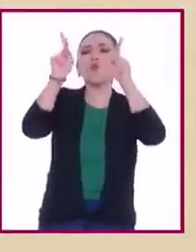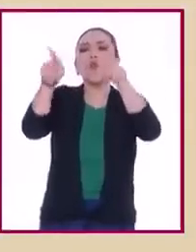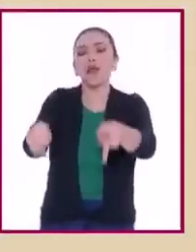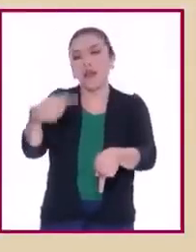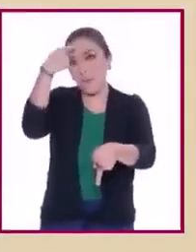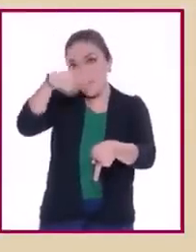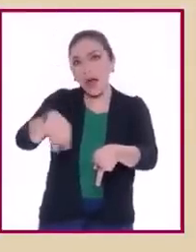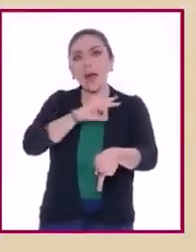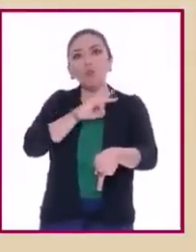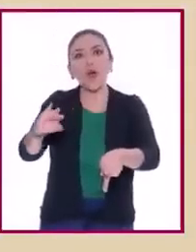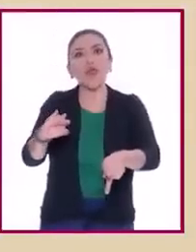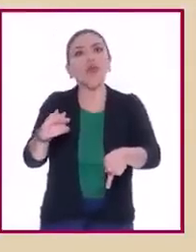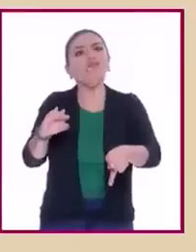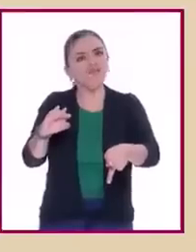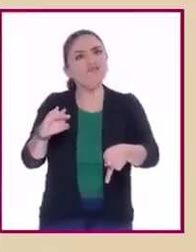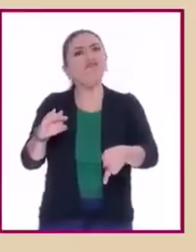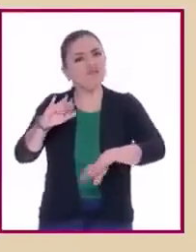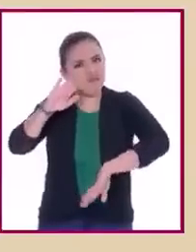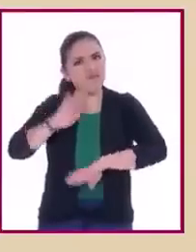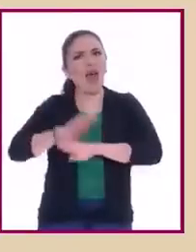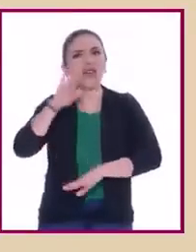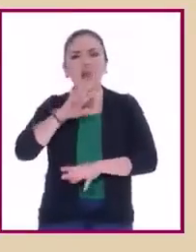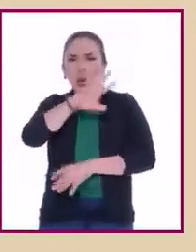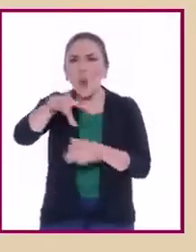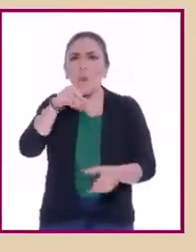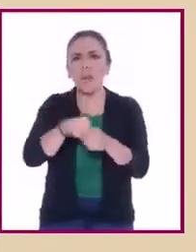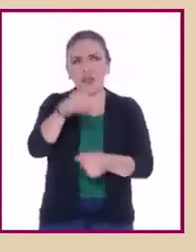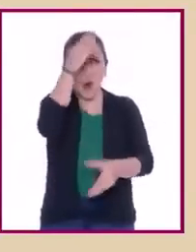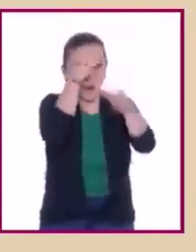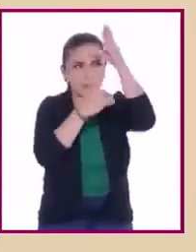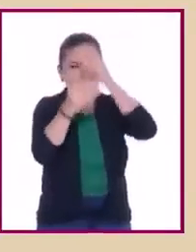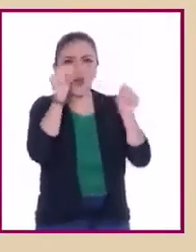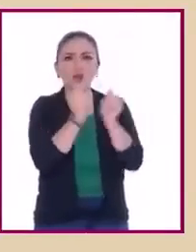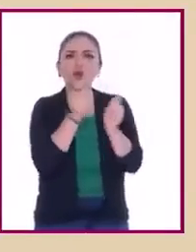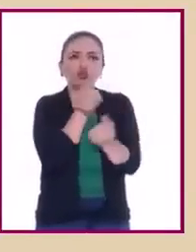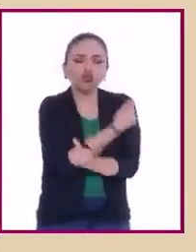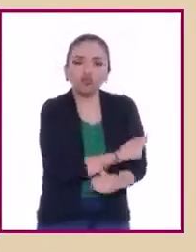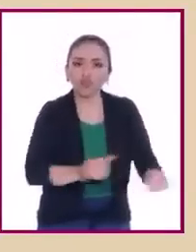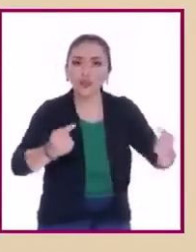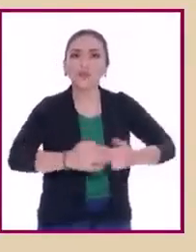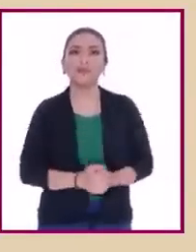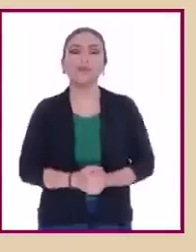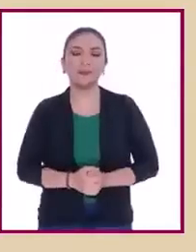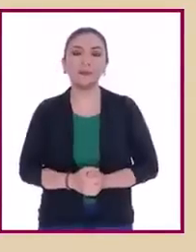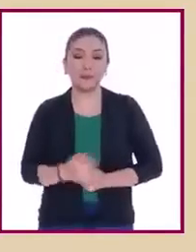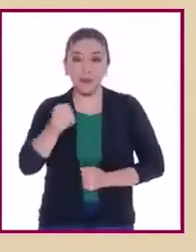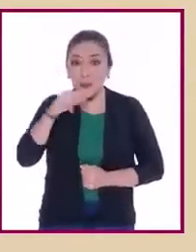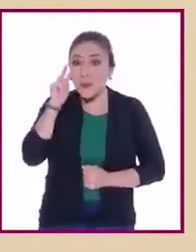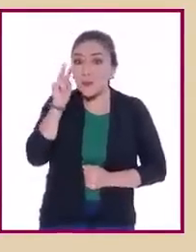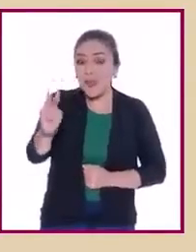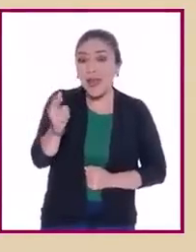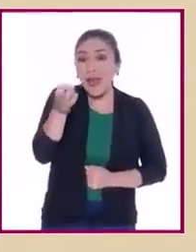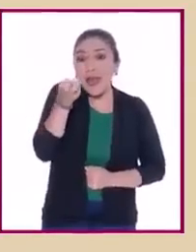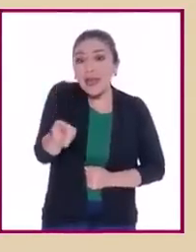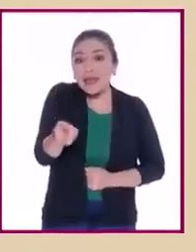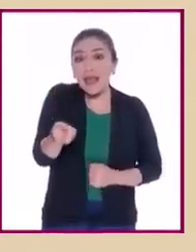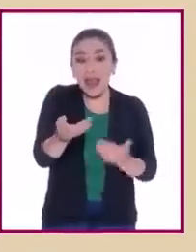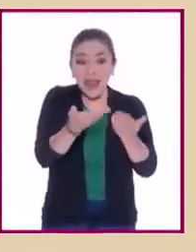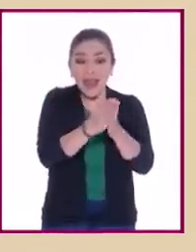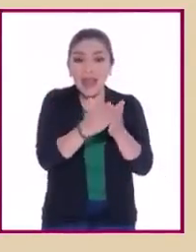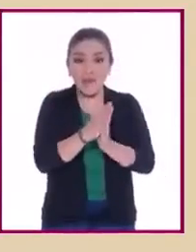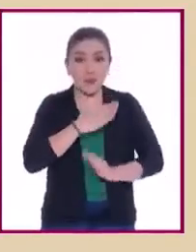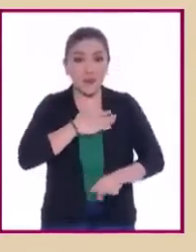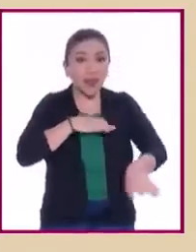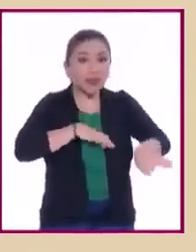puente para poder alcanzar una formación integral en los chicos bueno el ver publicado